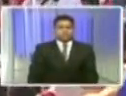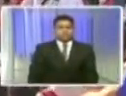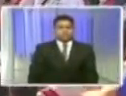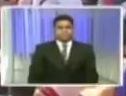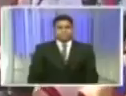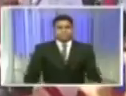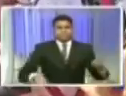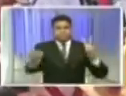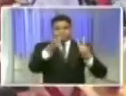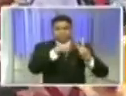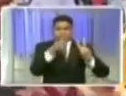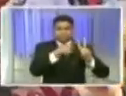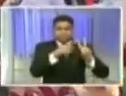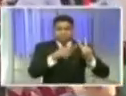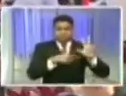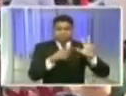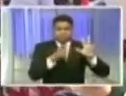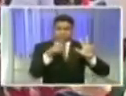Segunda tarea.